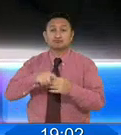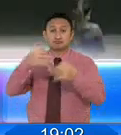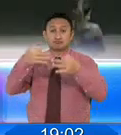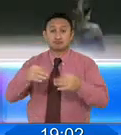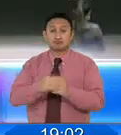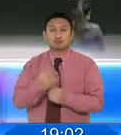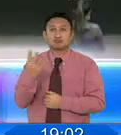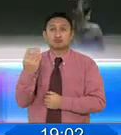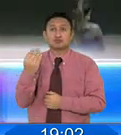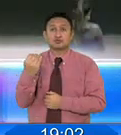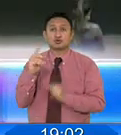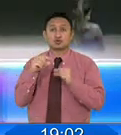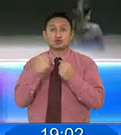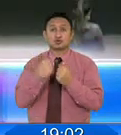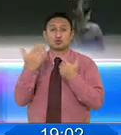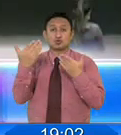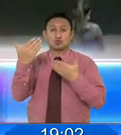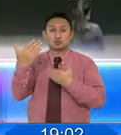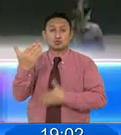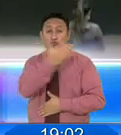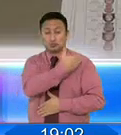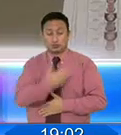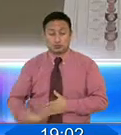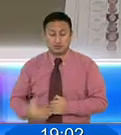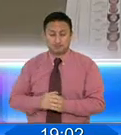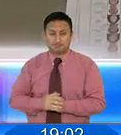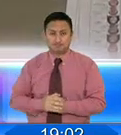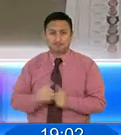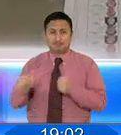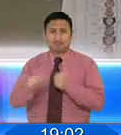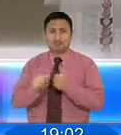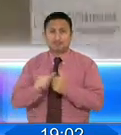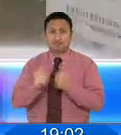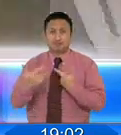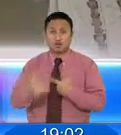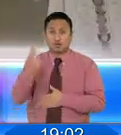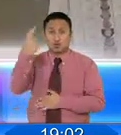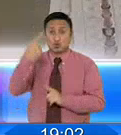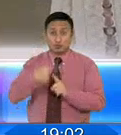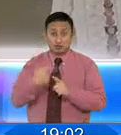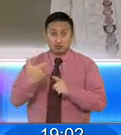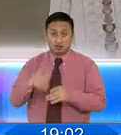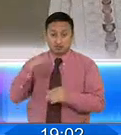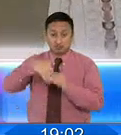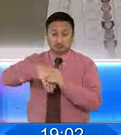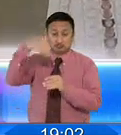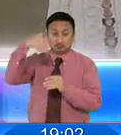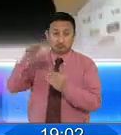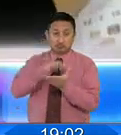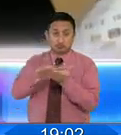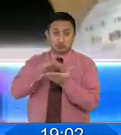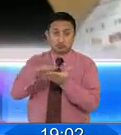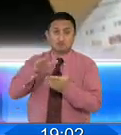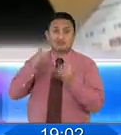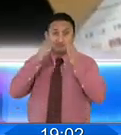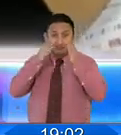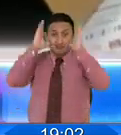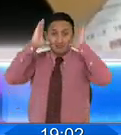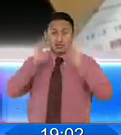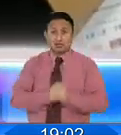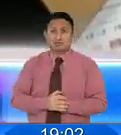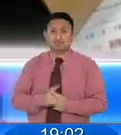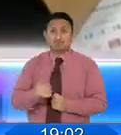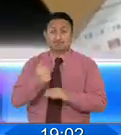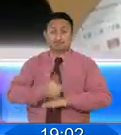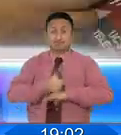binomios presidenciales y a menos de 1 mes de la impresión de las papeletas que deberá ser en diciembre, lo que preocupa a las